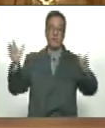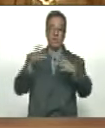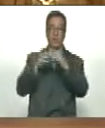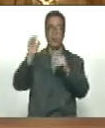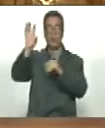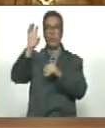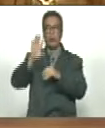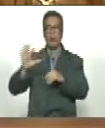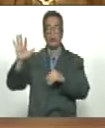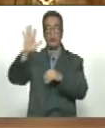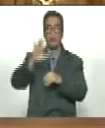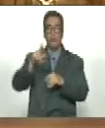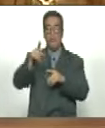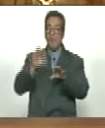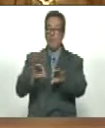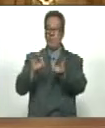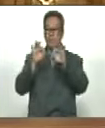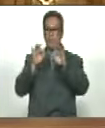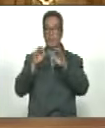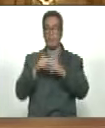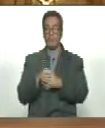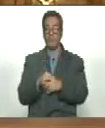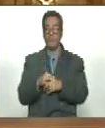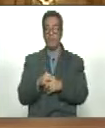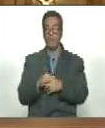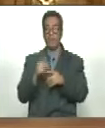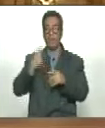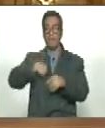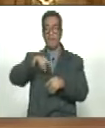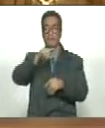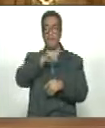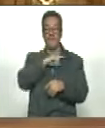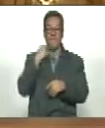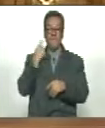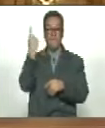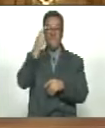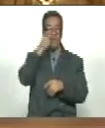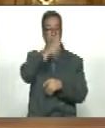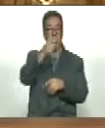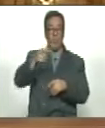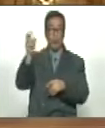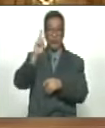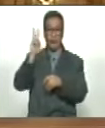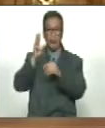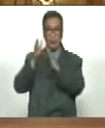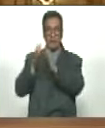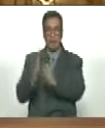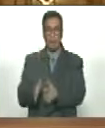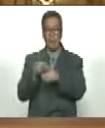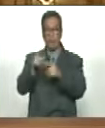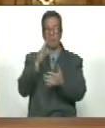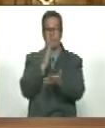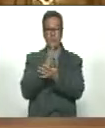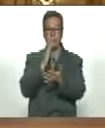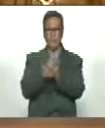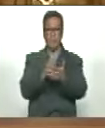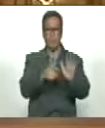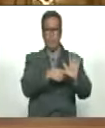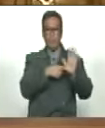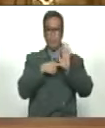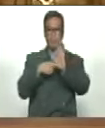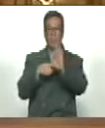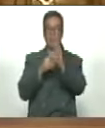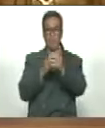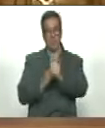patria. Y en especial a nuestro heroico pueblo de Venezuela, quien siempre nos muestra